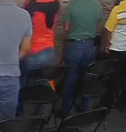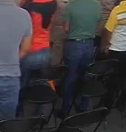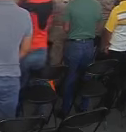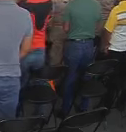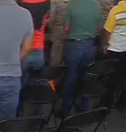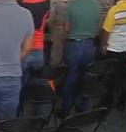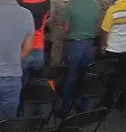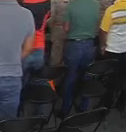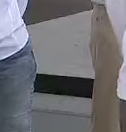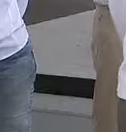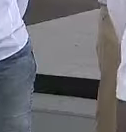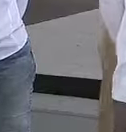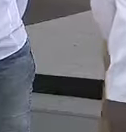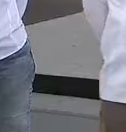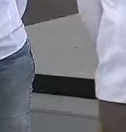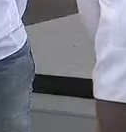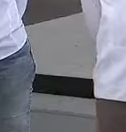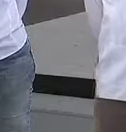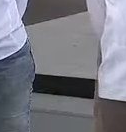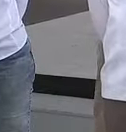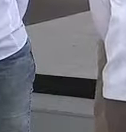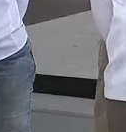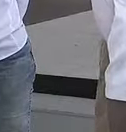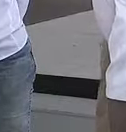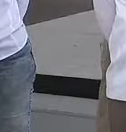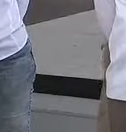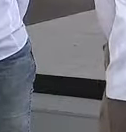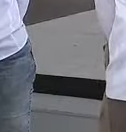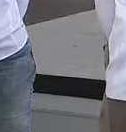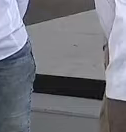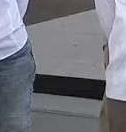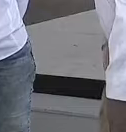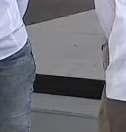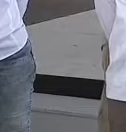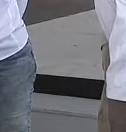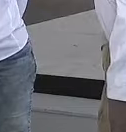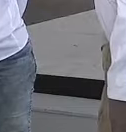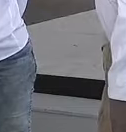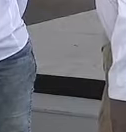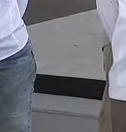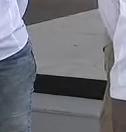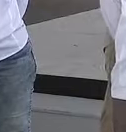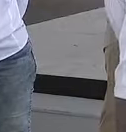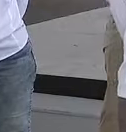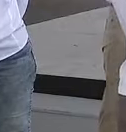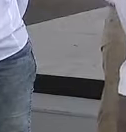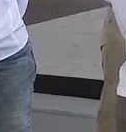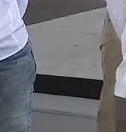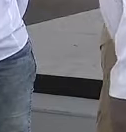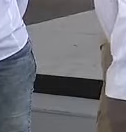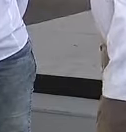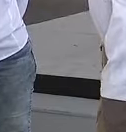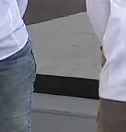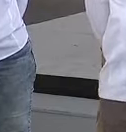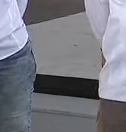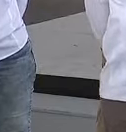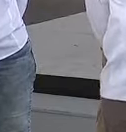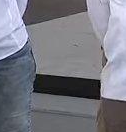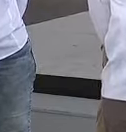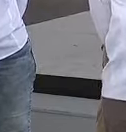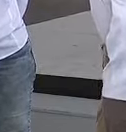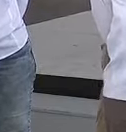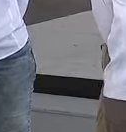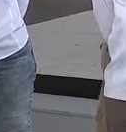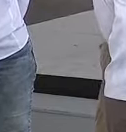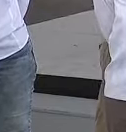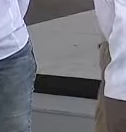de la ubicación y la localización de cada uno de los parques industriales. Entonces, en total tenemos